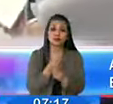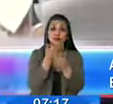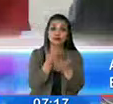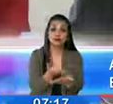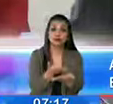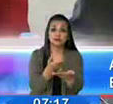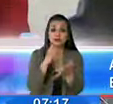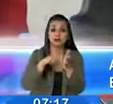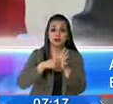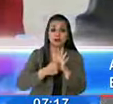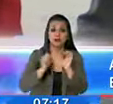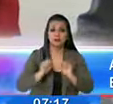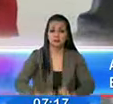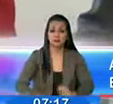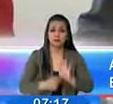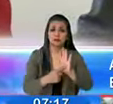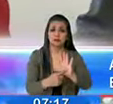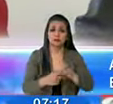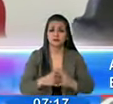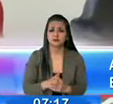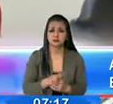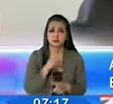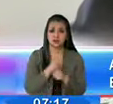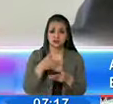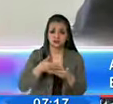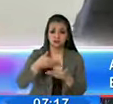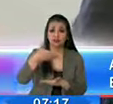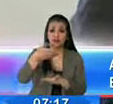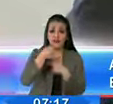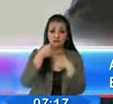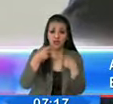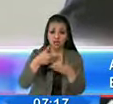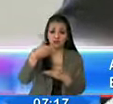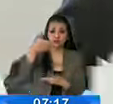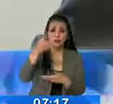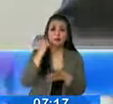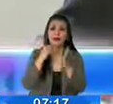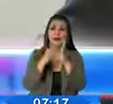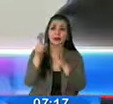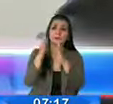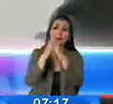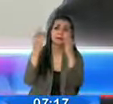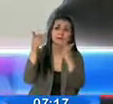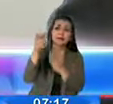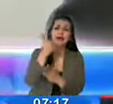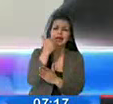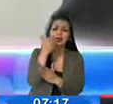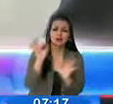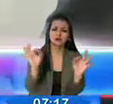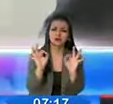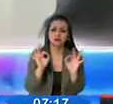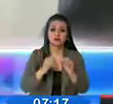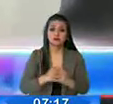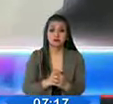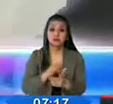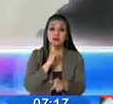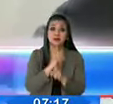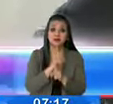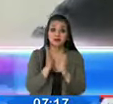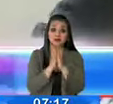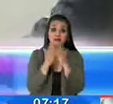Contraloría. No de un pasquín. No de un pasquín. Porque este entonces es el